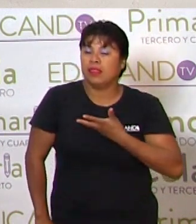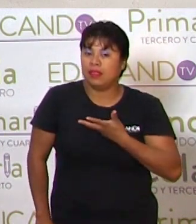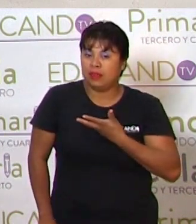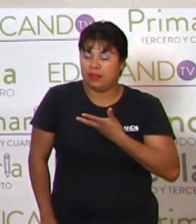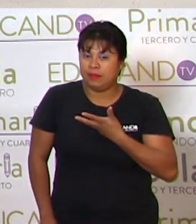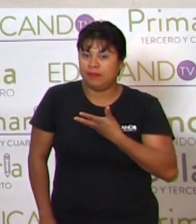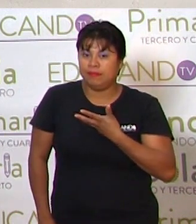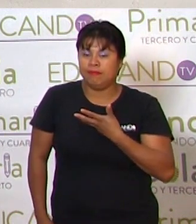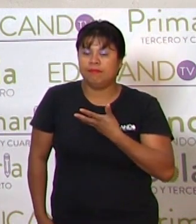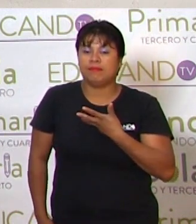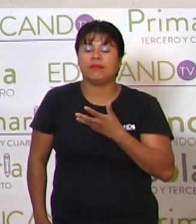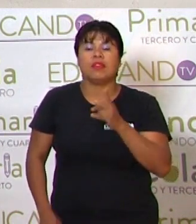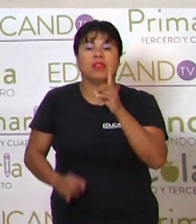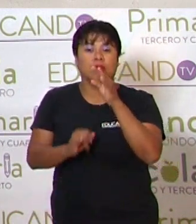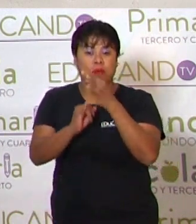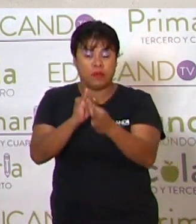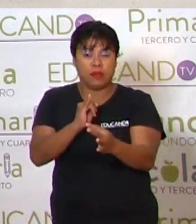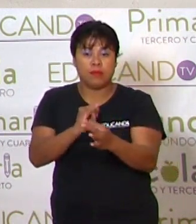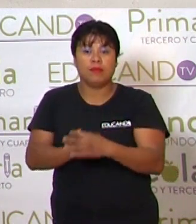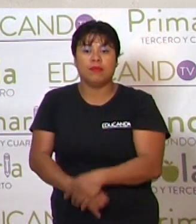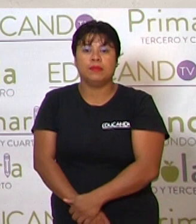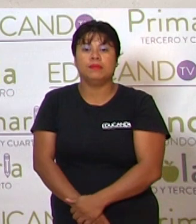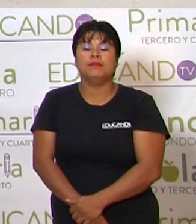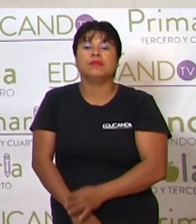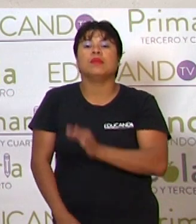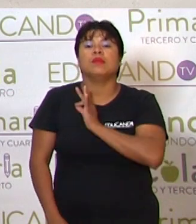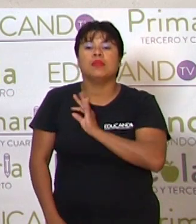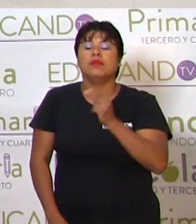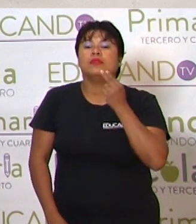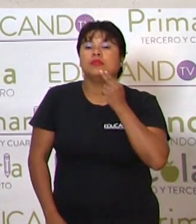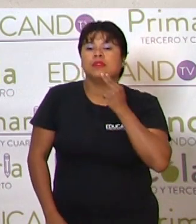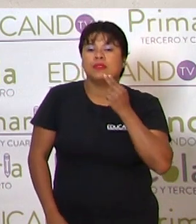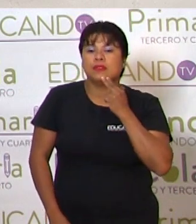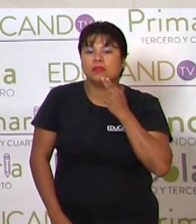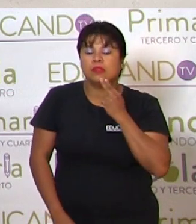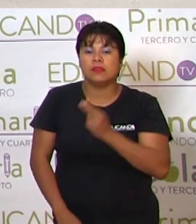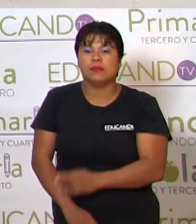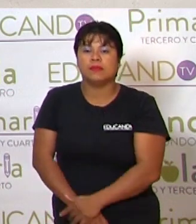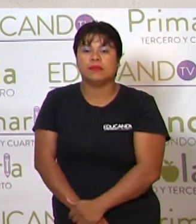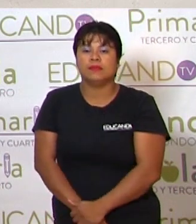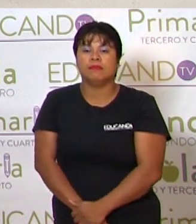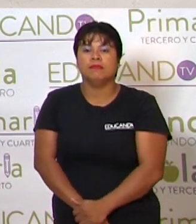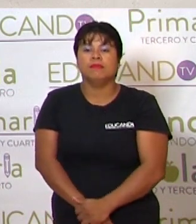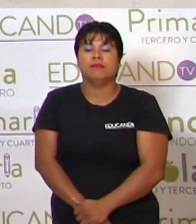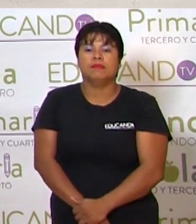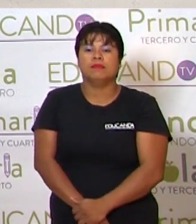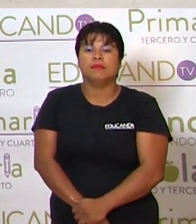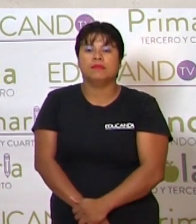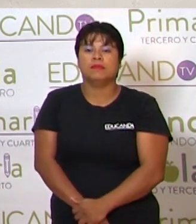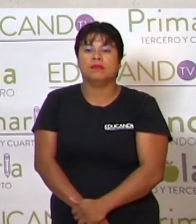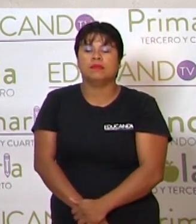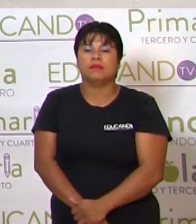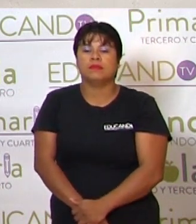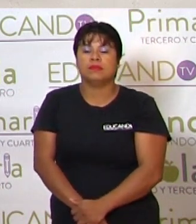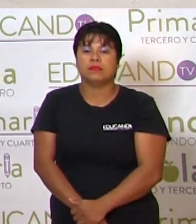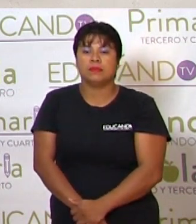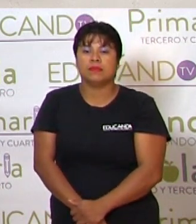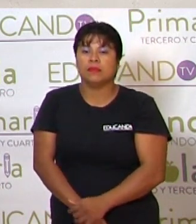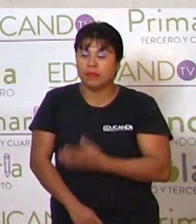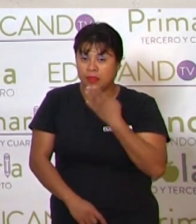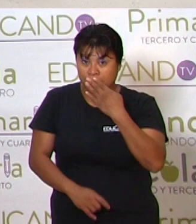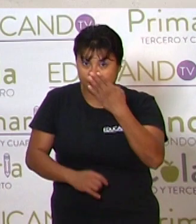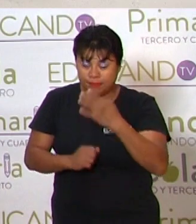tener. Y por último, podemos utilizar el estar.